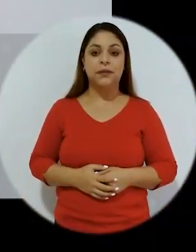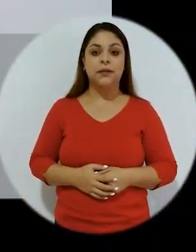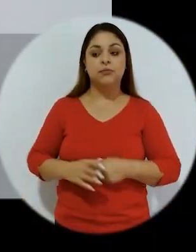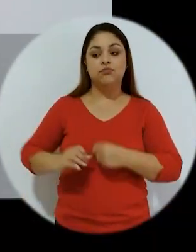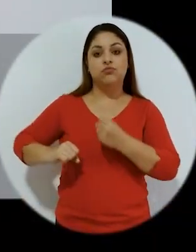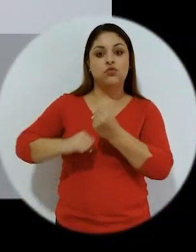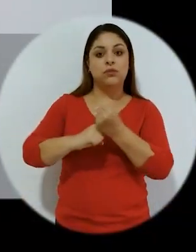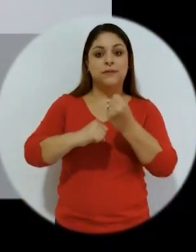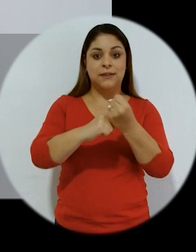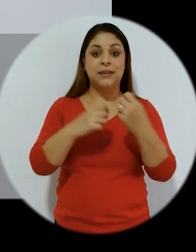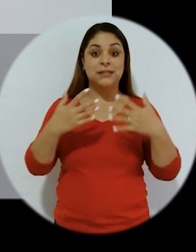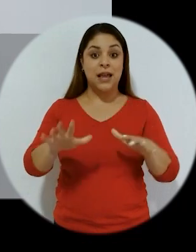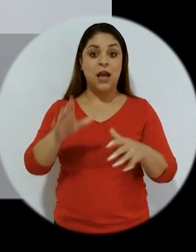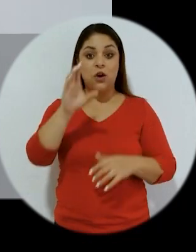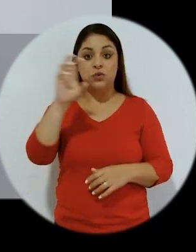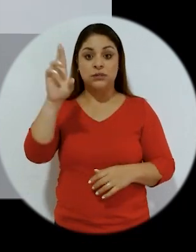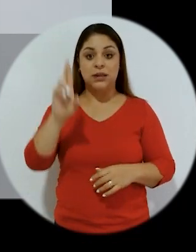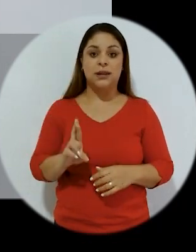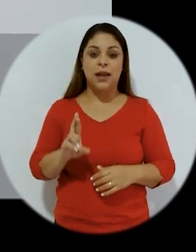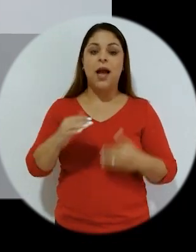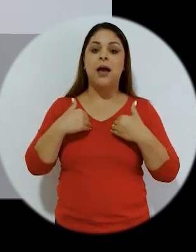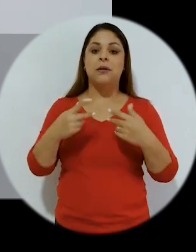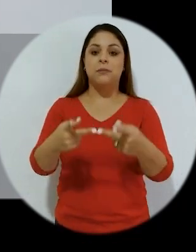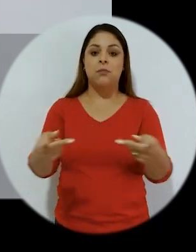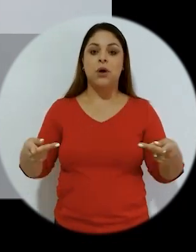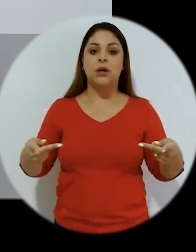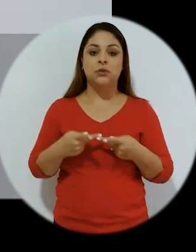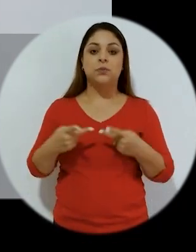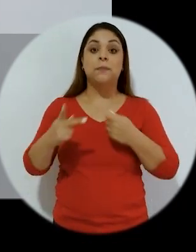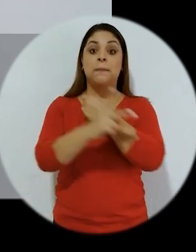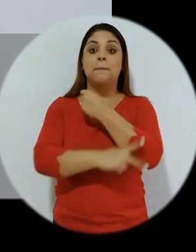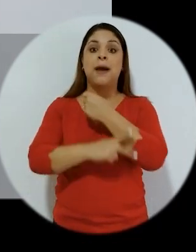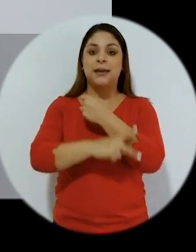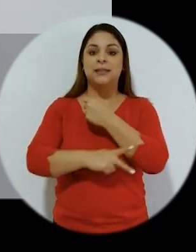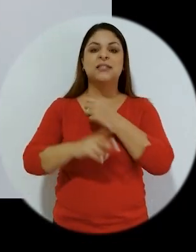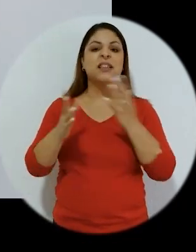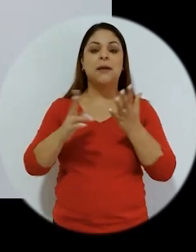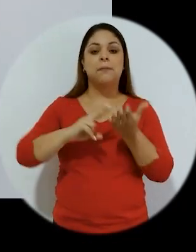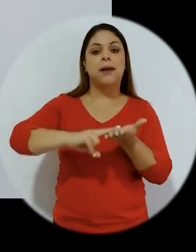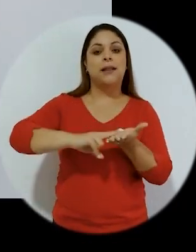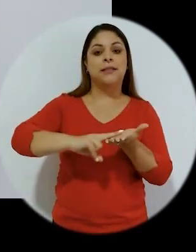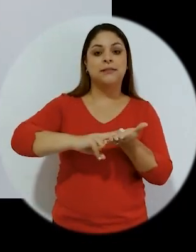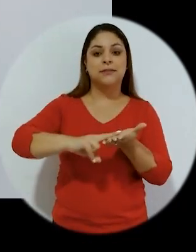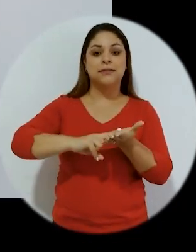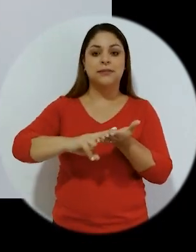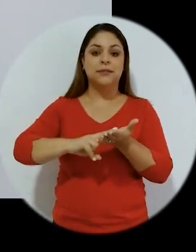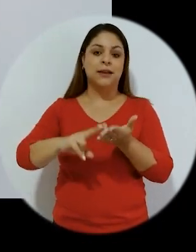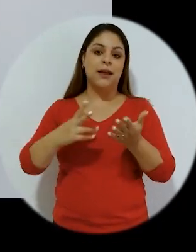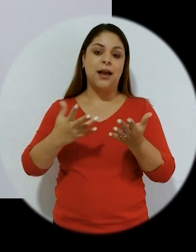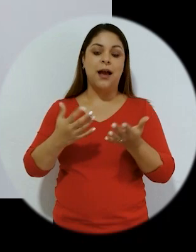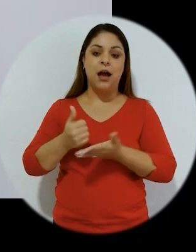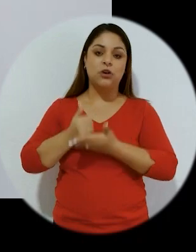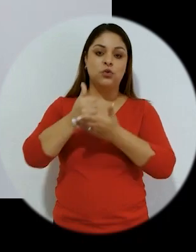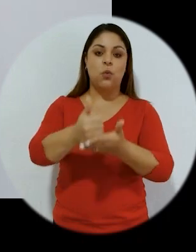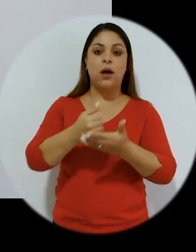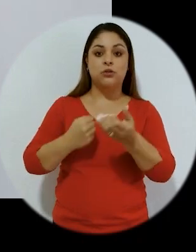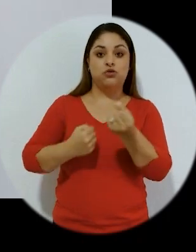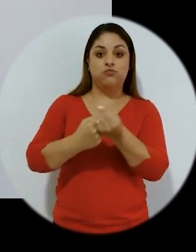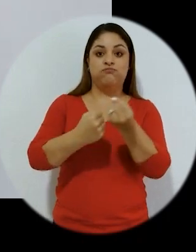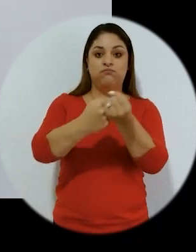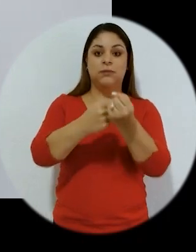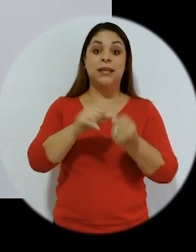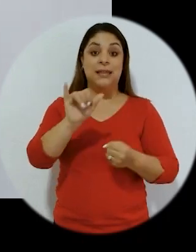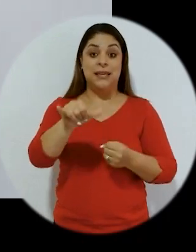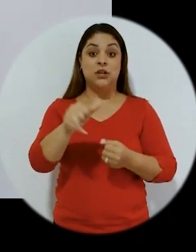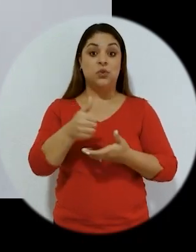de sostenibilidad, ya Costa Rica está posicionado como un país verde, un país que ha apostado por la sostenibilidad, y yo creo que eso